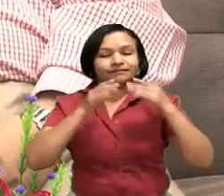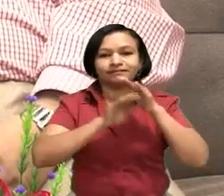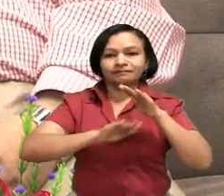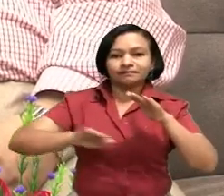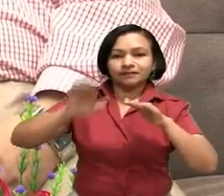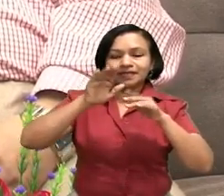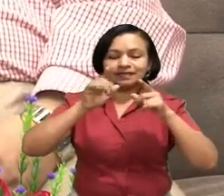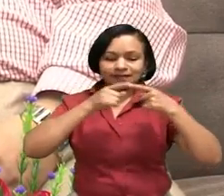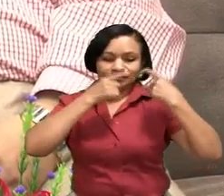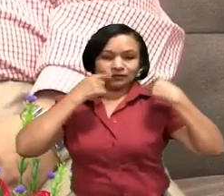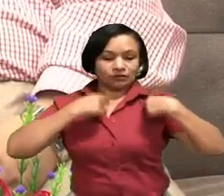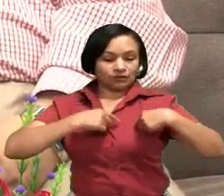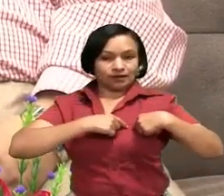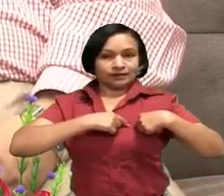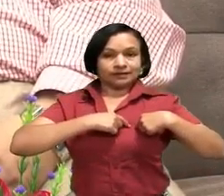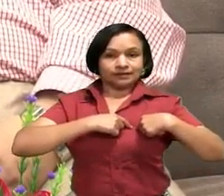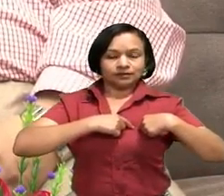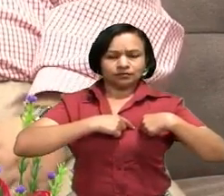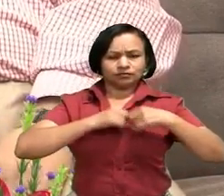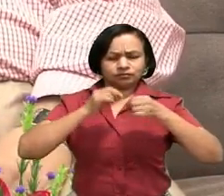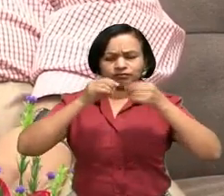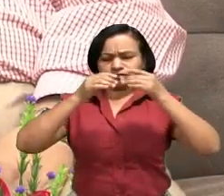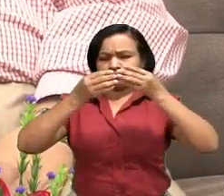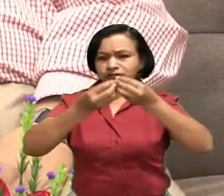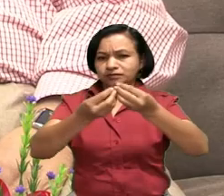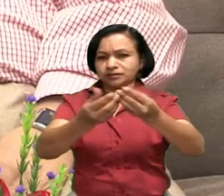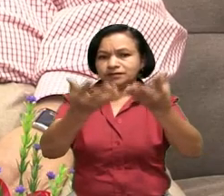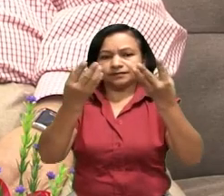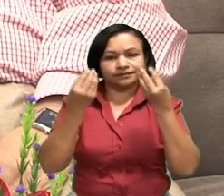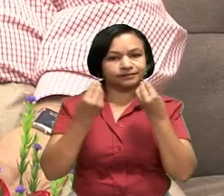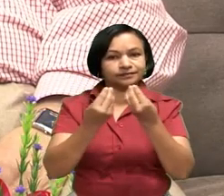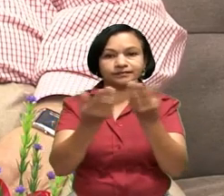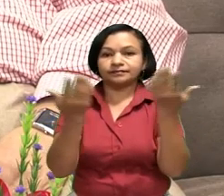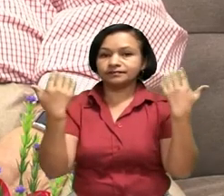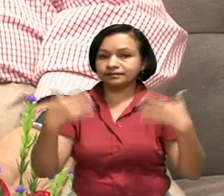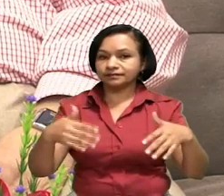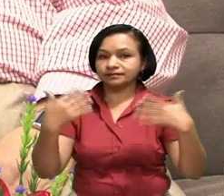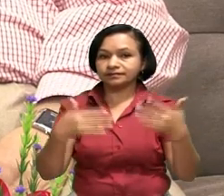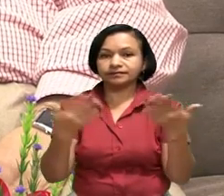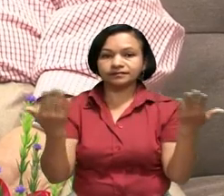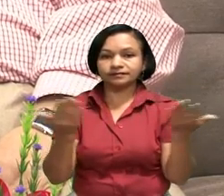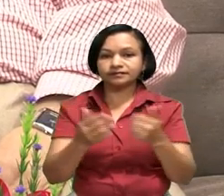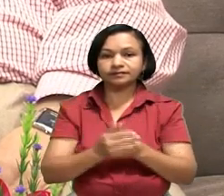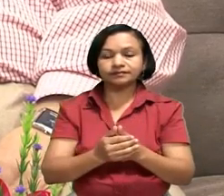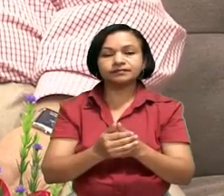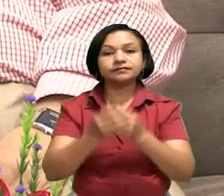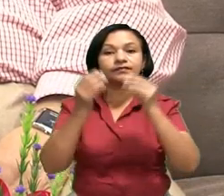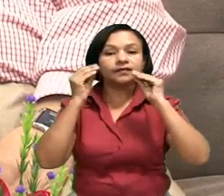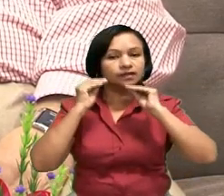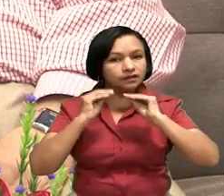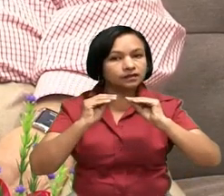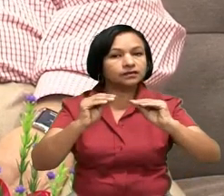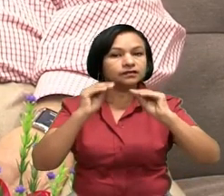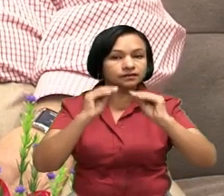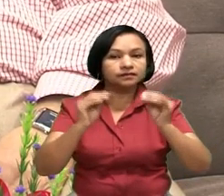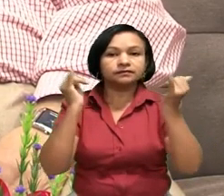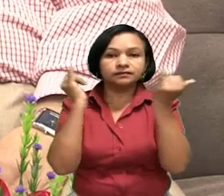va marcando va marcando digo mira que una lluvia increíble bueno parte de la educación también